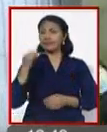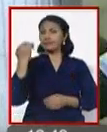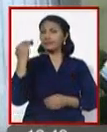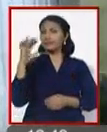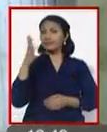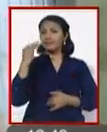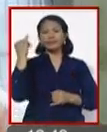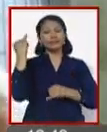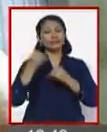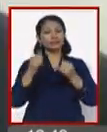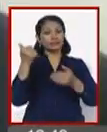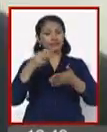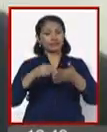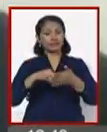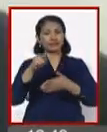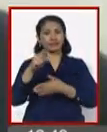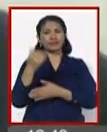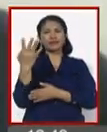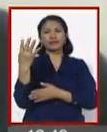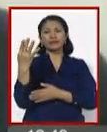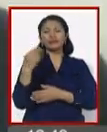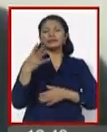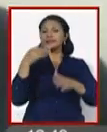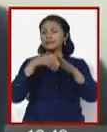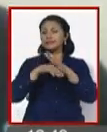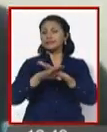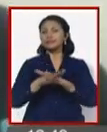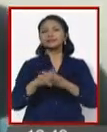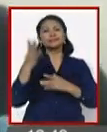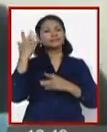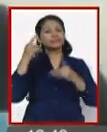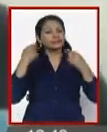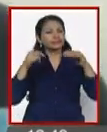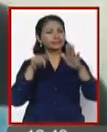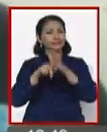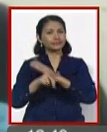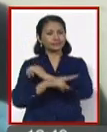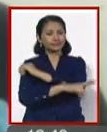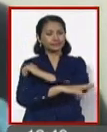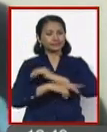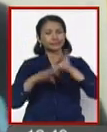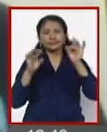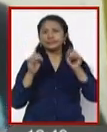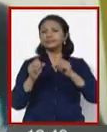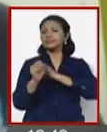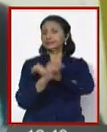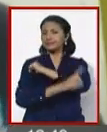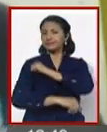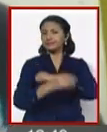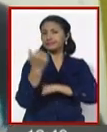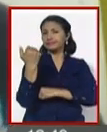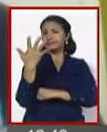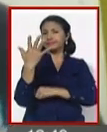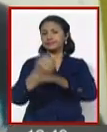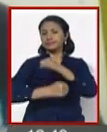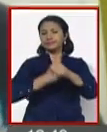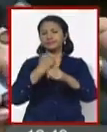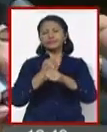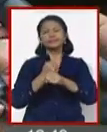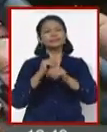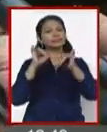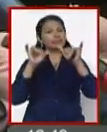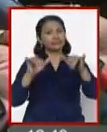quinta y última vez, el 10 de noviembre de 2014, ingresó por tentativa de homicidio y robo agravado, donde fue sentenciado a 15 años de